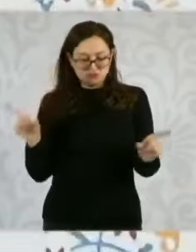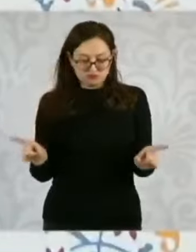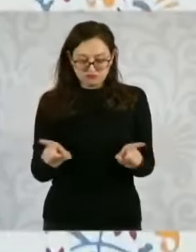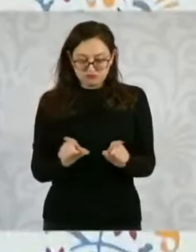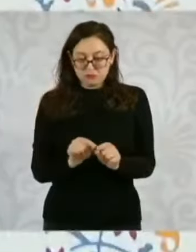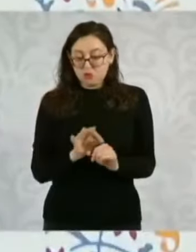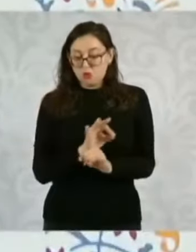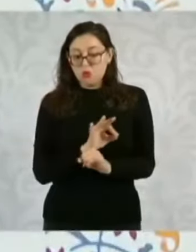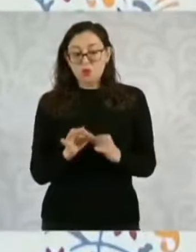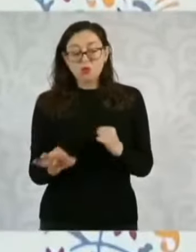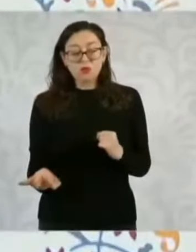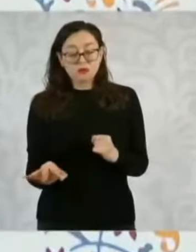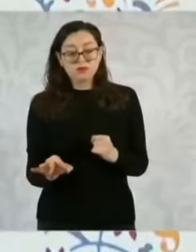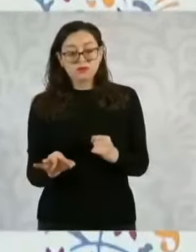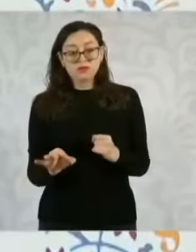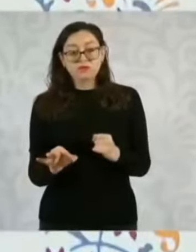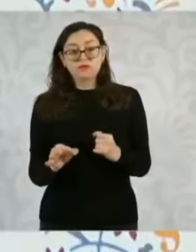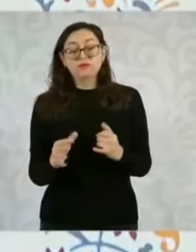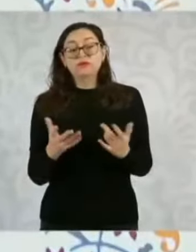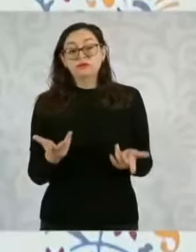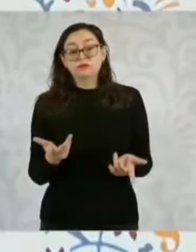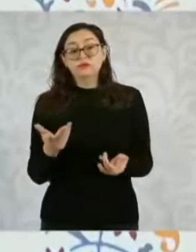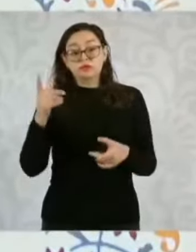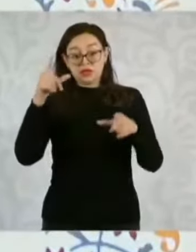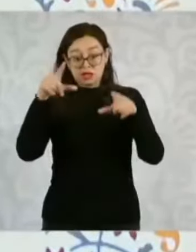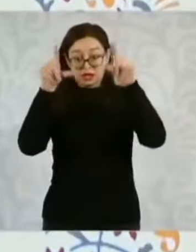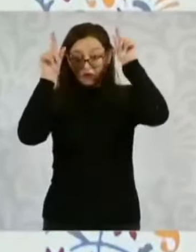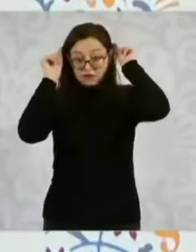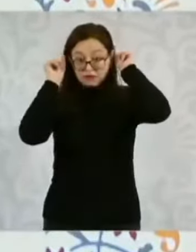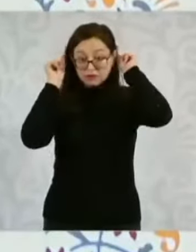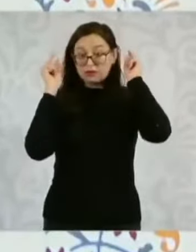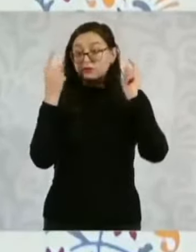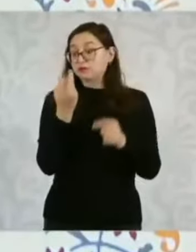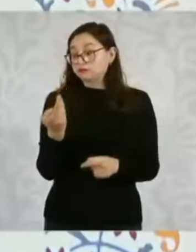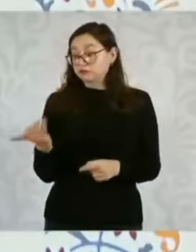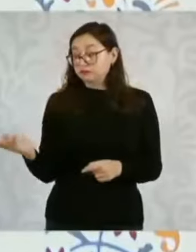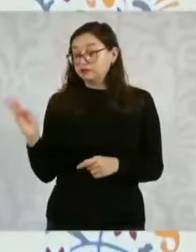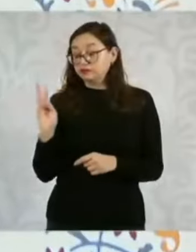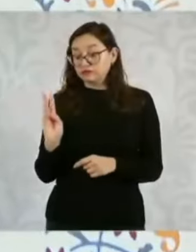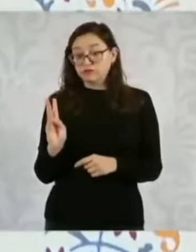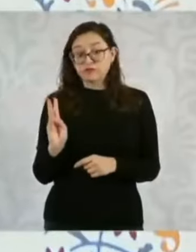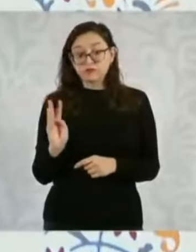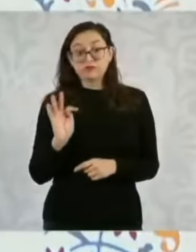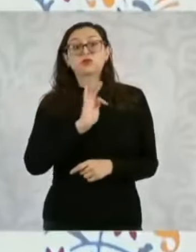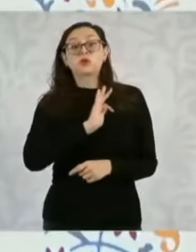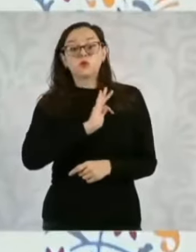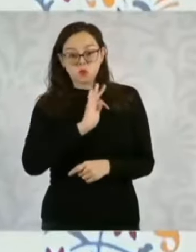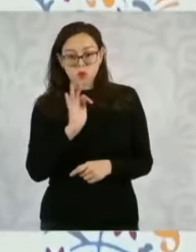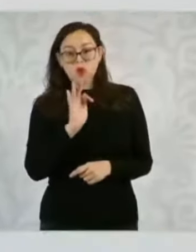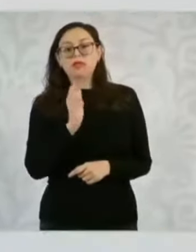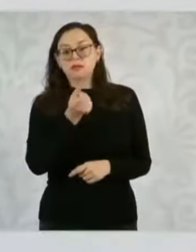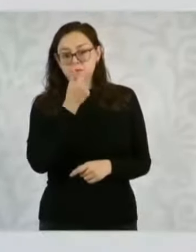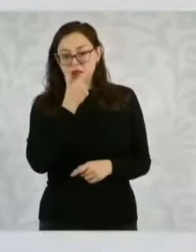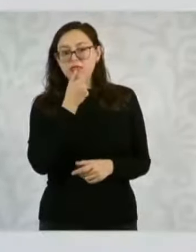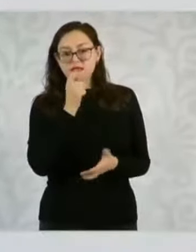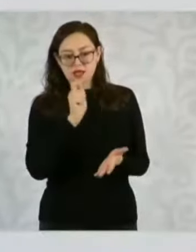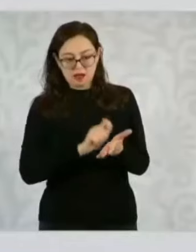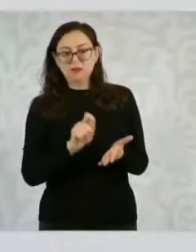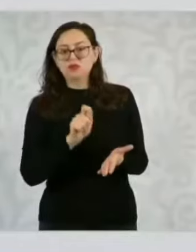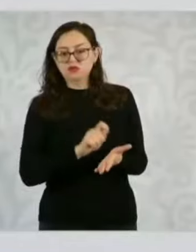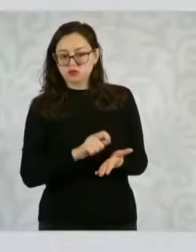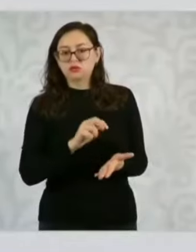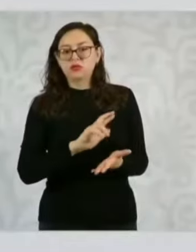comentario tiene que ver con que estas enfermeras tendrán la posibilidad de prescribir medicamentos que previamente